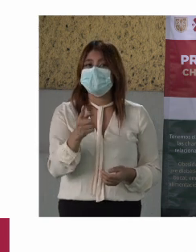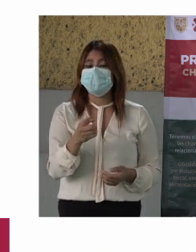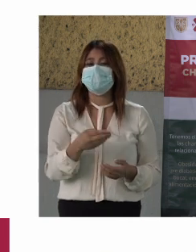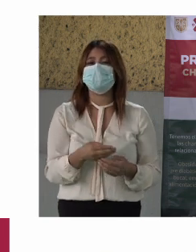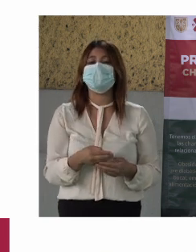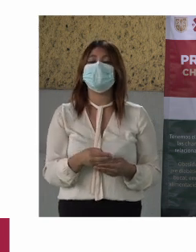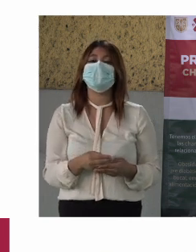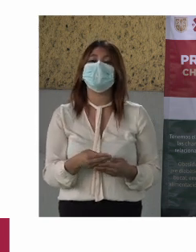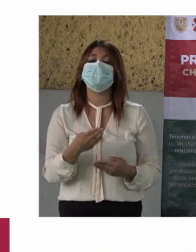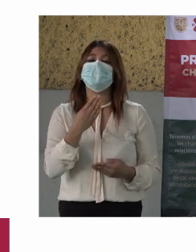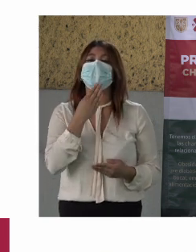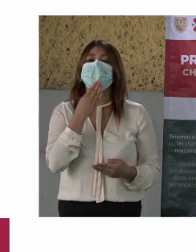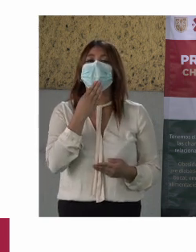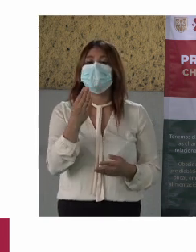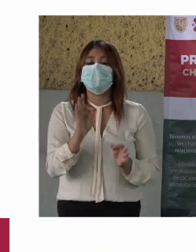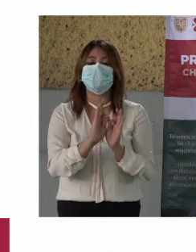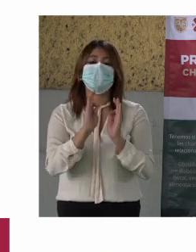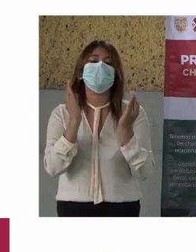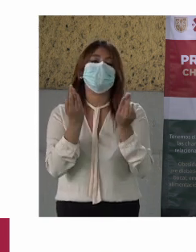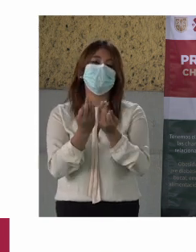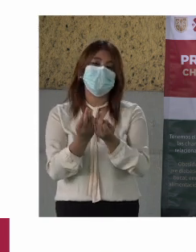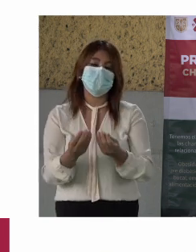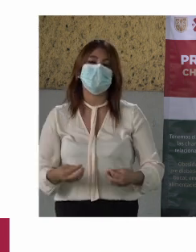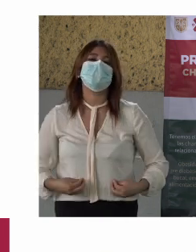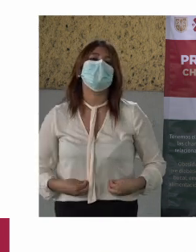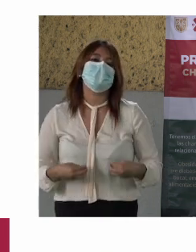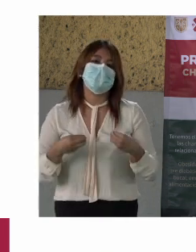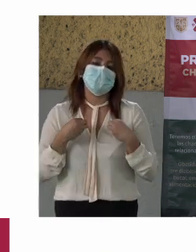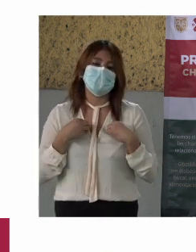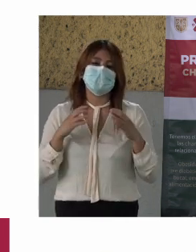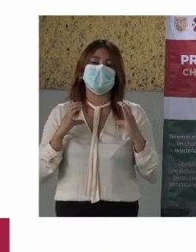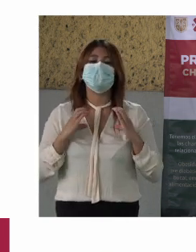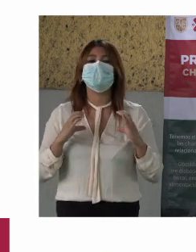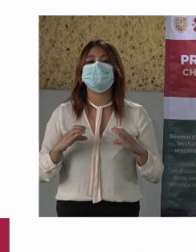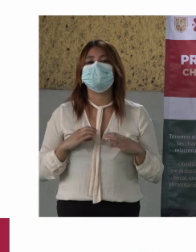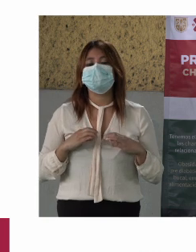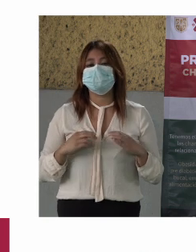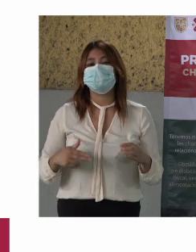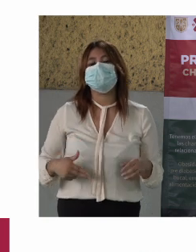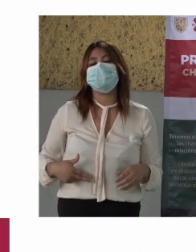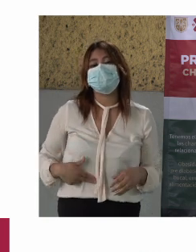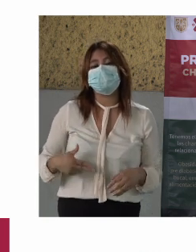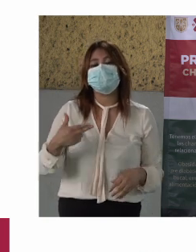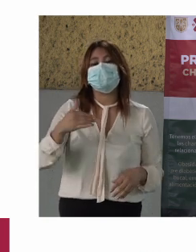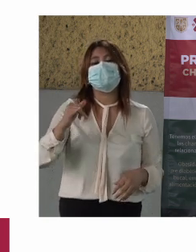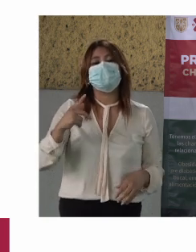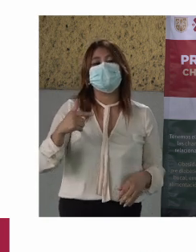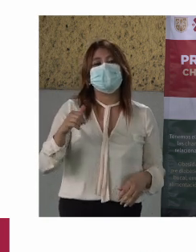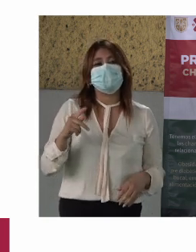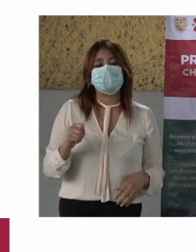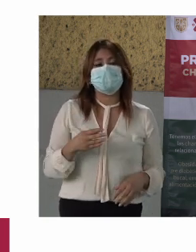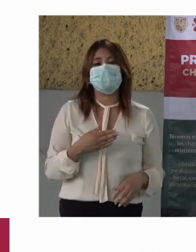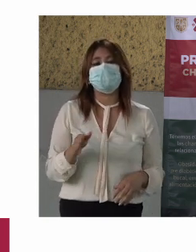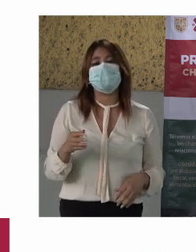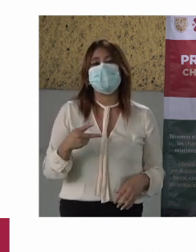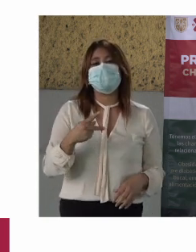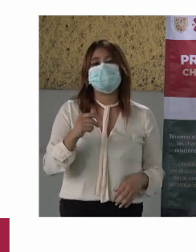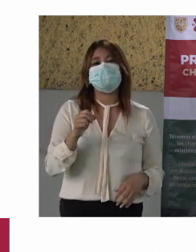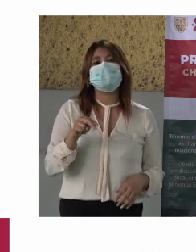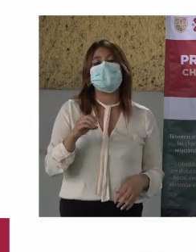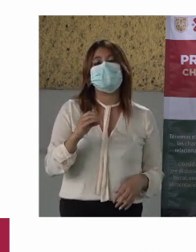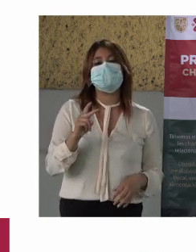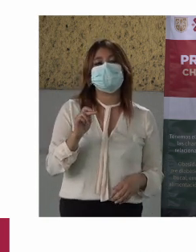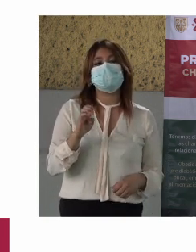peso saludable, nuestro propio páncreas, el hígado, el músculo, los riñones van a metabolizar todo de manera más